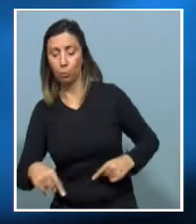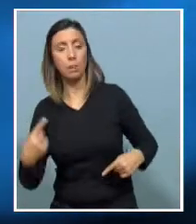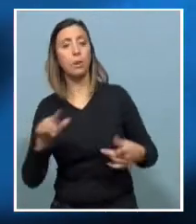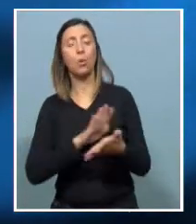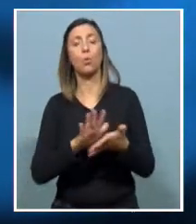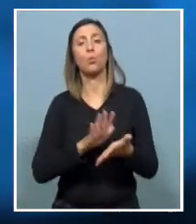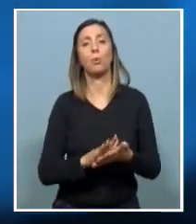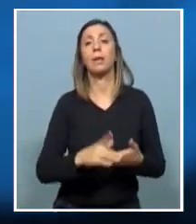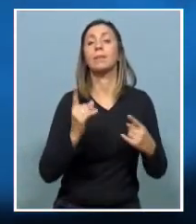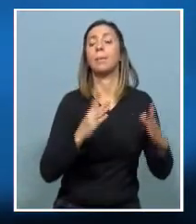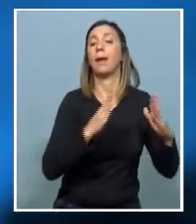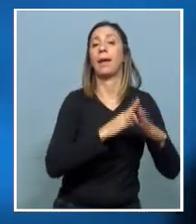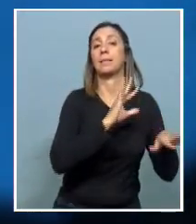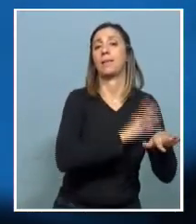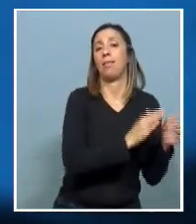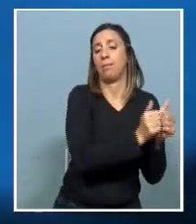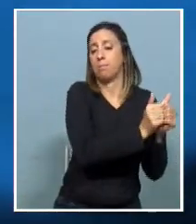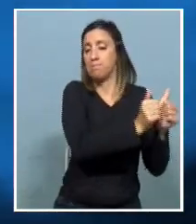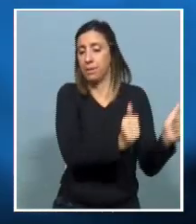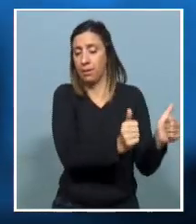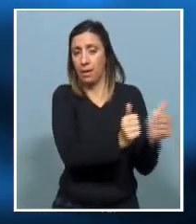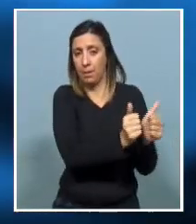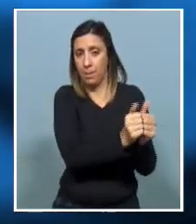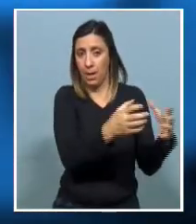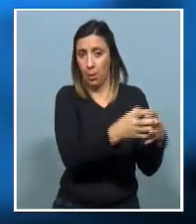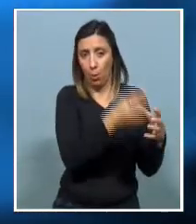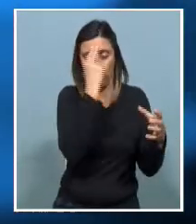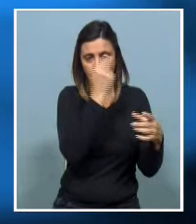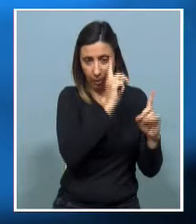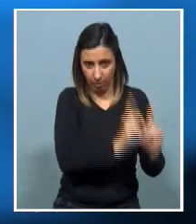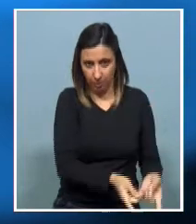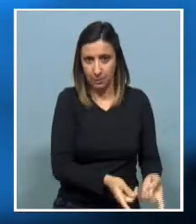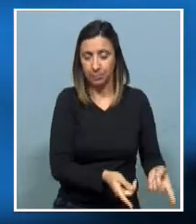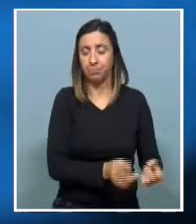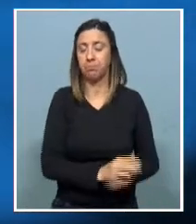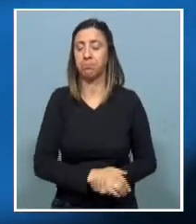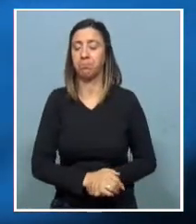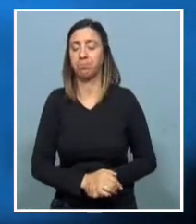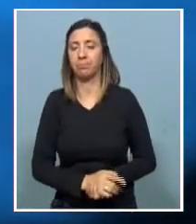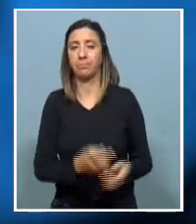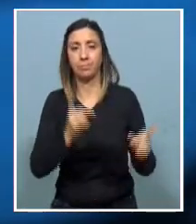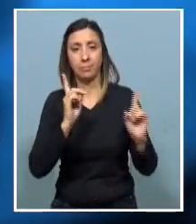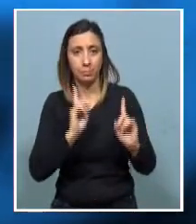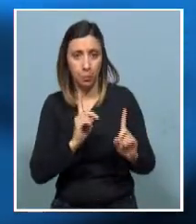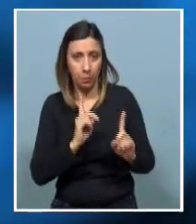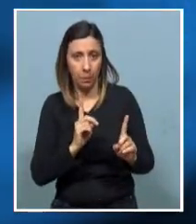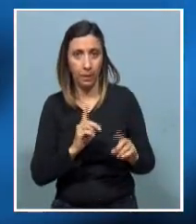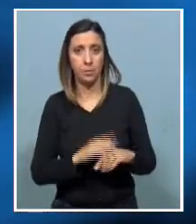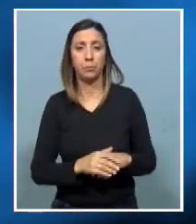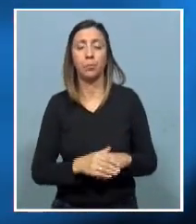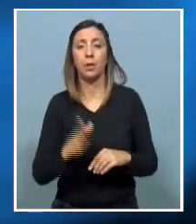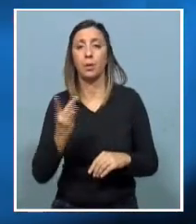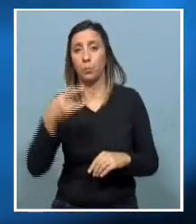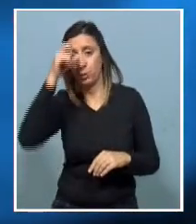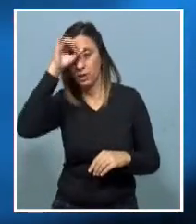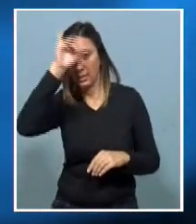de esto son las residencias habitacionales para el equipo de salud, las residencias médicas. Lo mismo ocurre en Buena